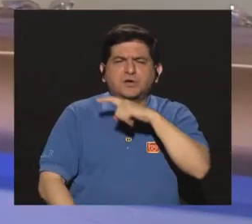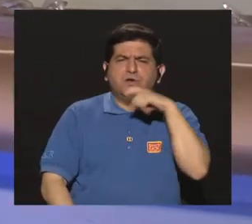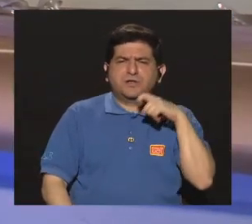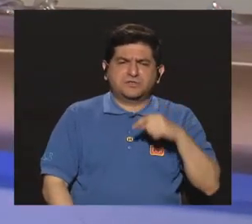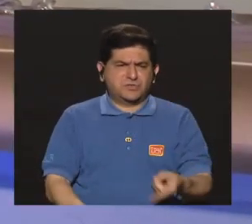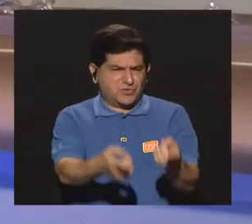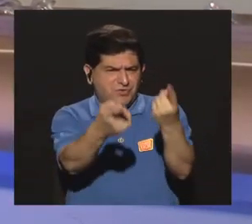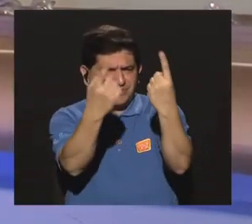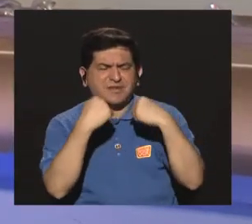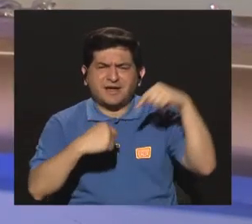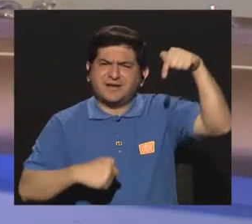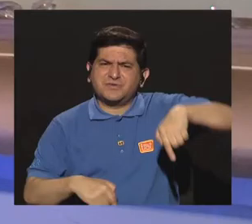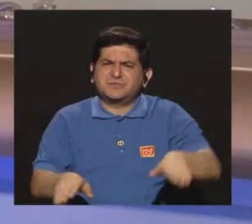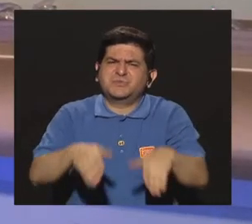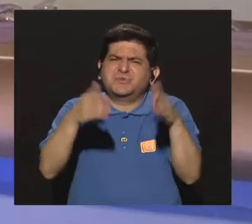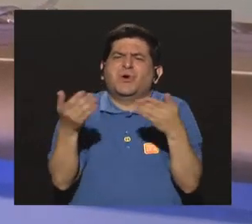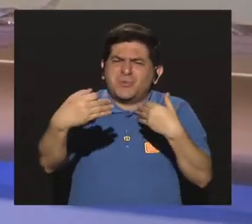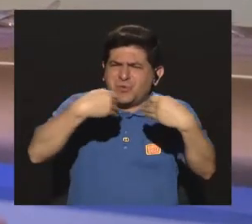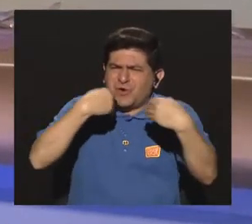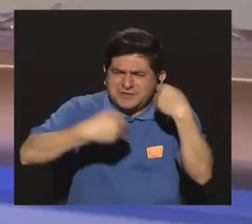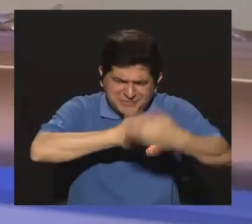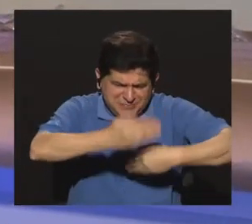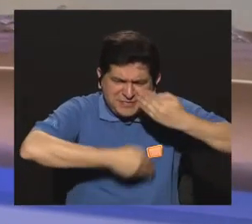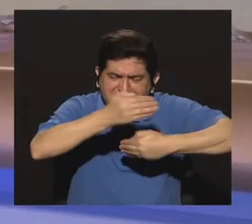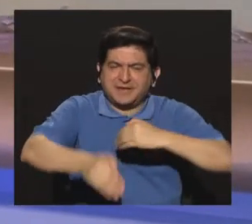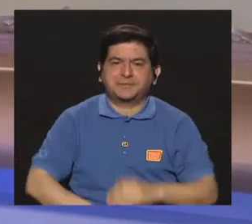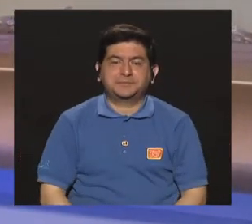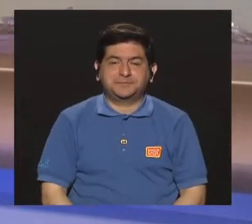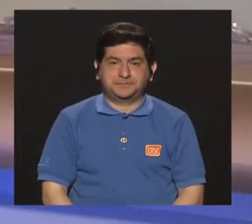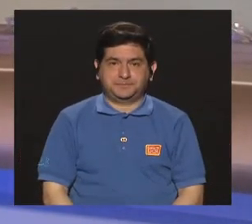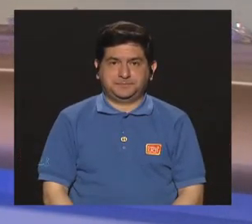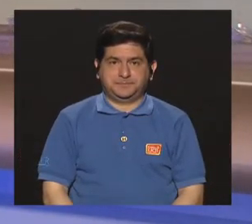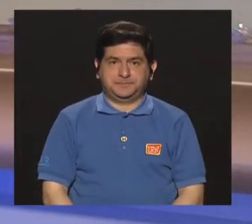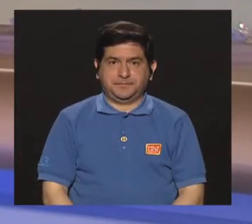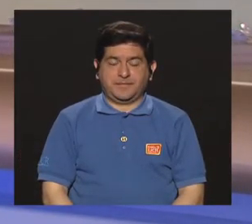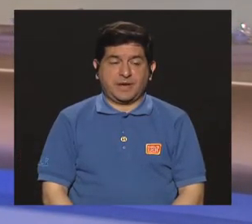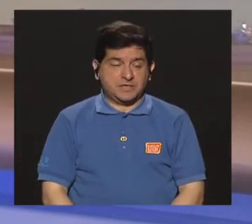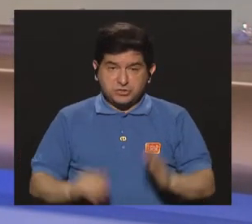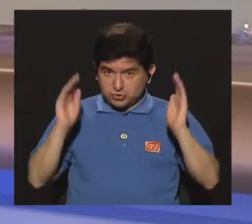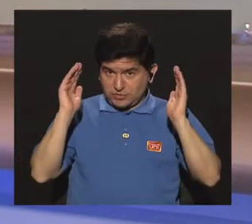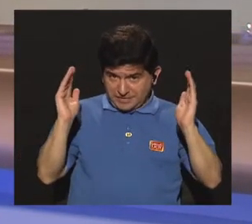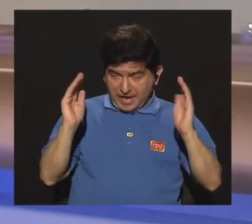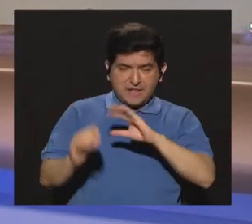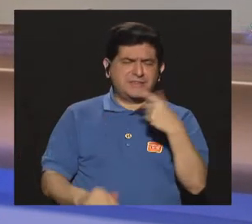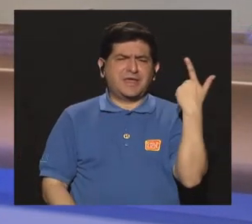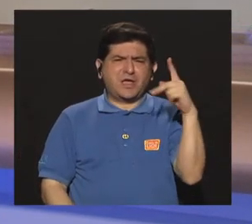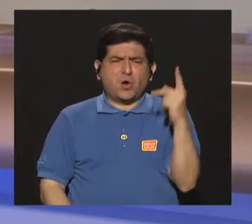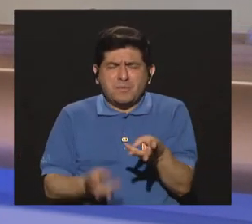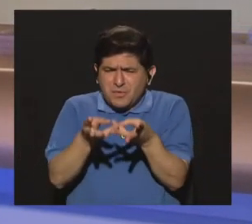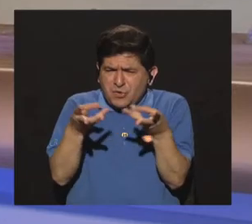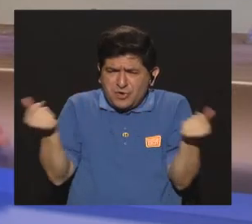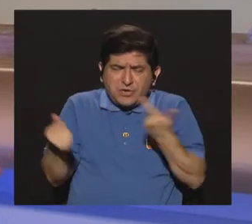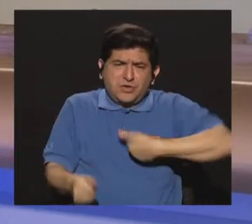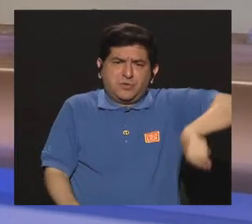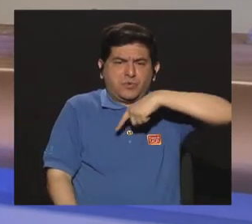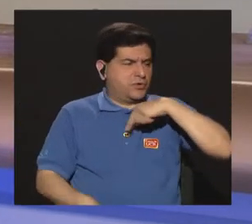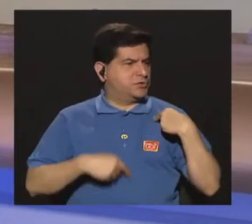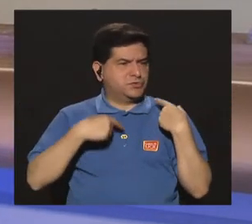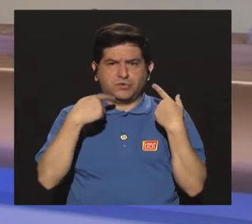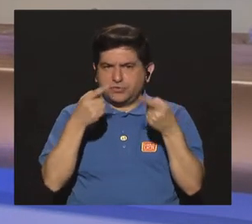cuando son especies grandes o que están en peligro de extinción nosotros no vamos activamente a conectarlos normalmente es que alguien los